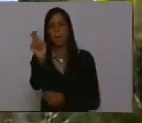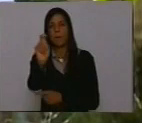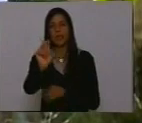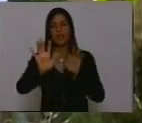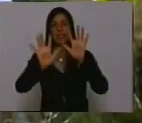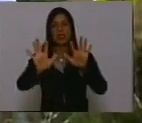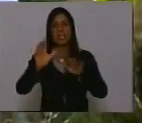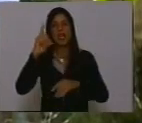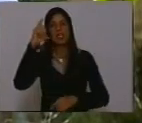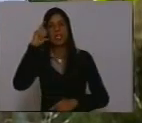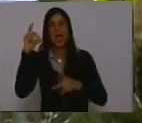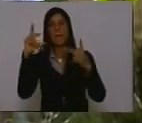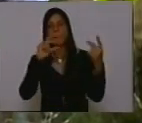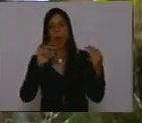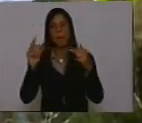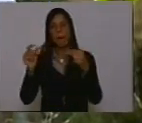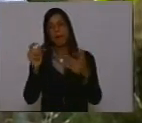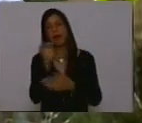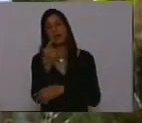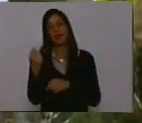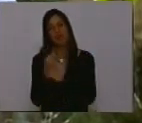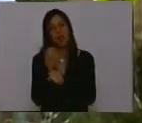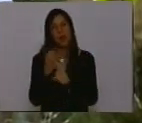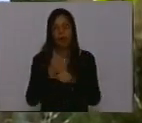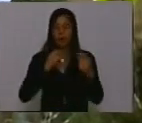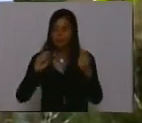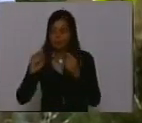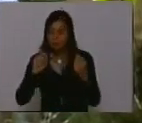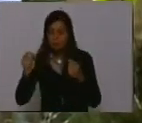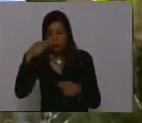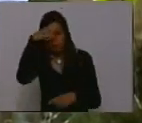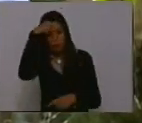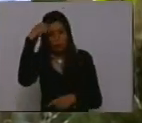2 meses y 10 días que hemos ganado la paz,